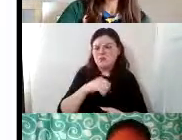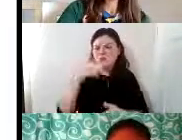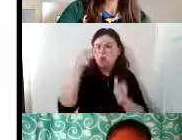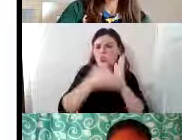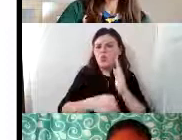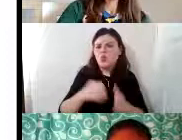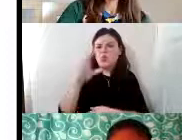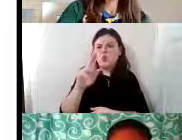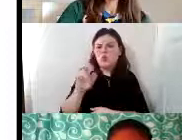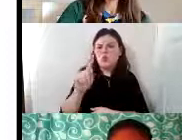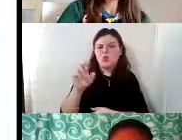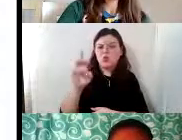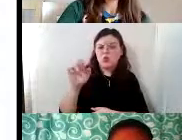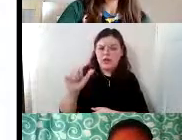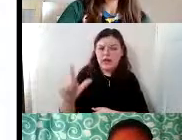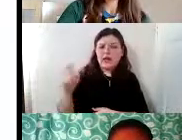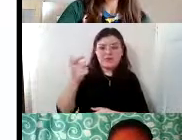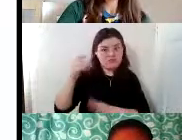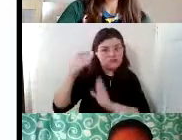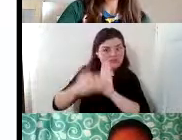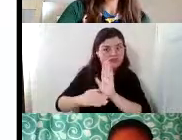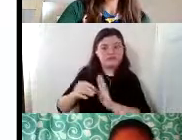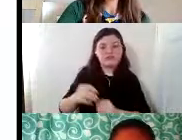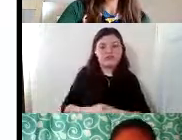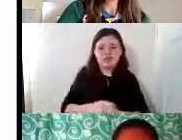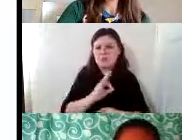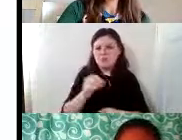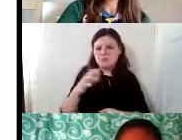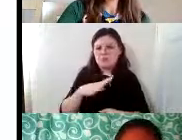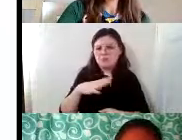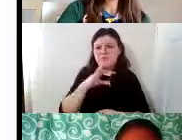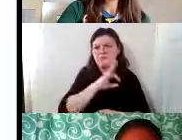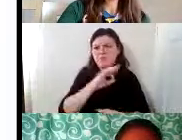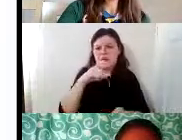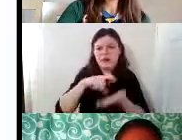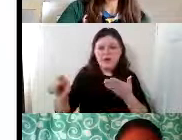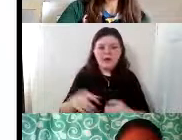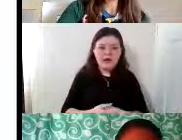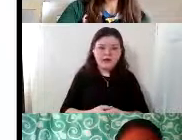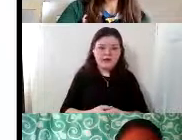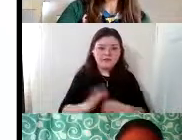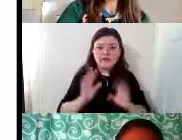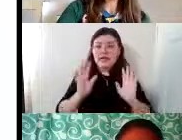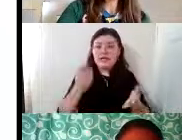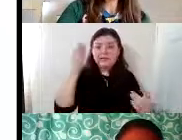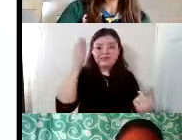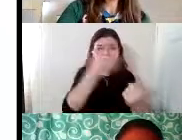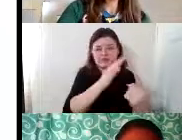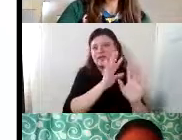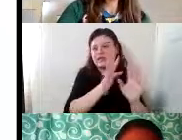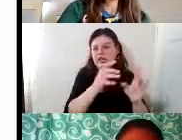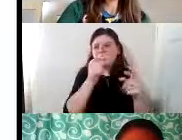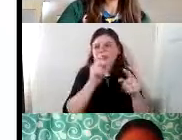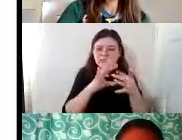caso de que pues, lo quieran comprar. Y bueno, ya hablamos sobre del enfoque, ya vimos